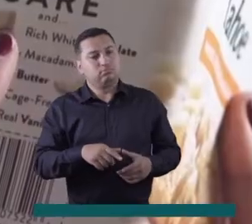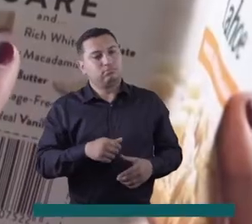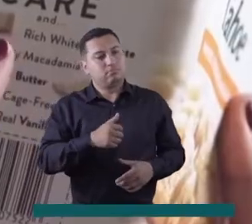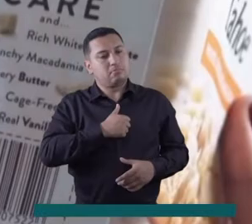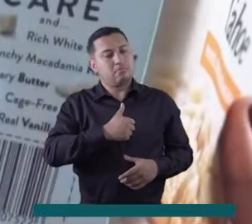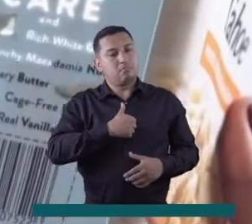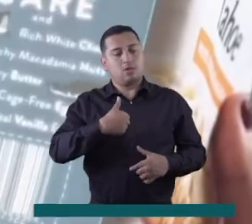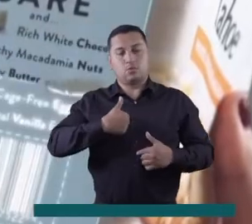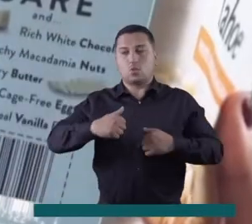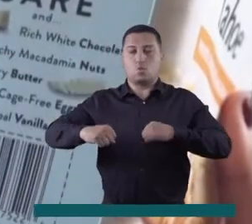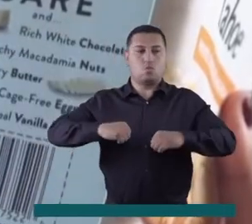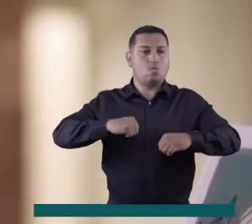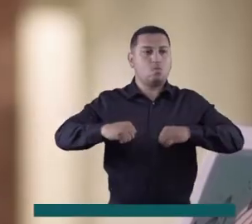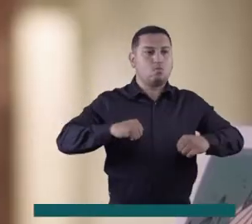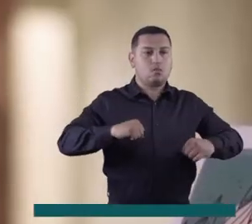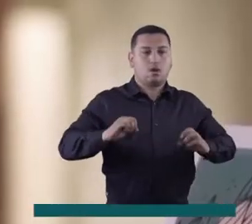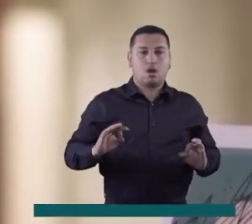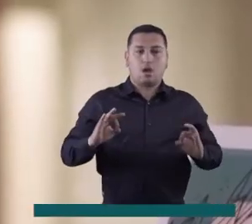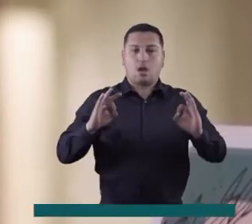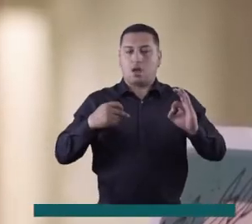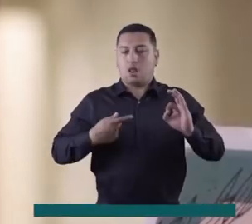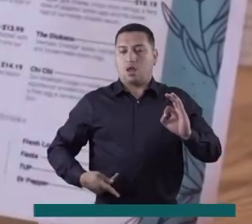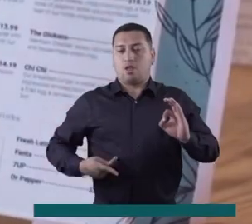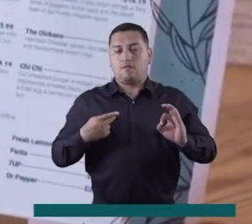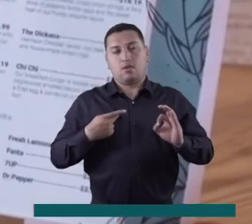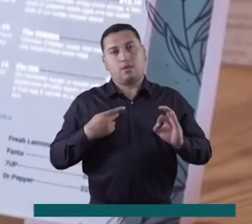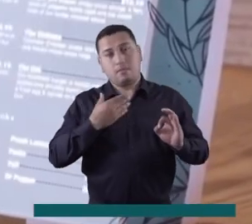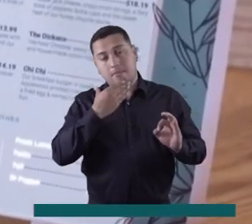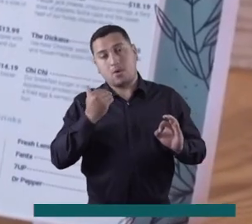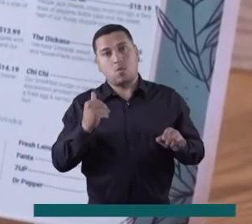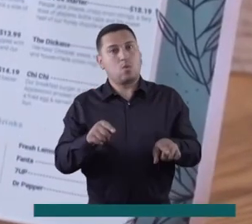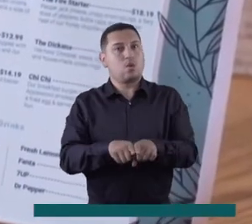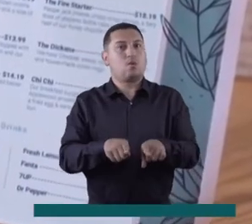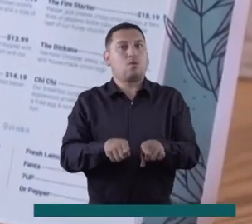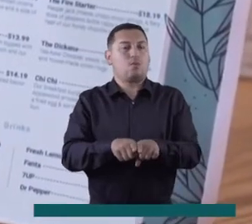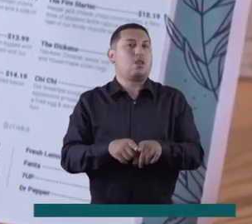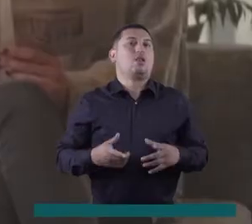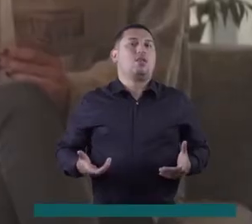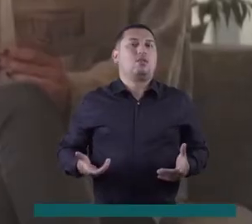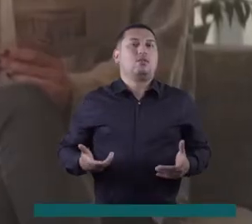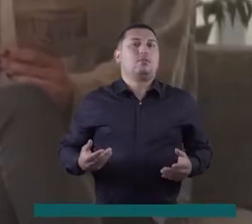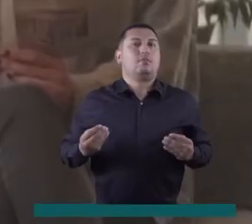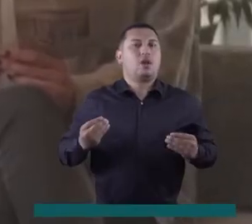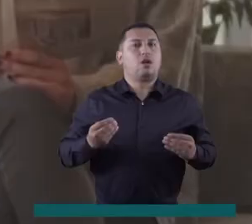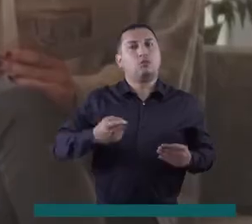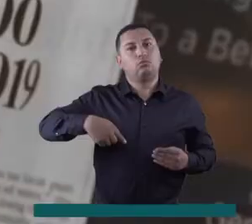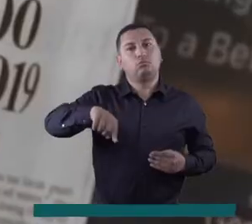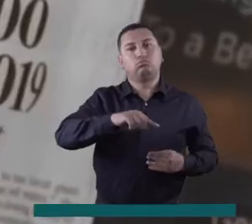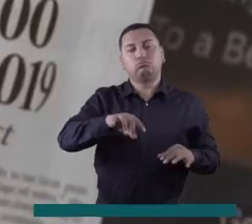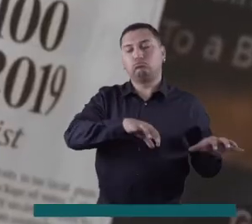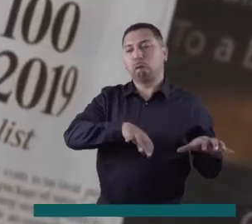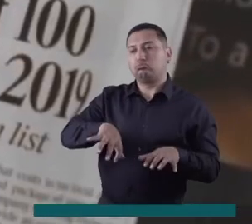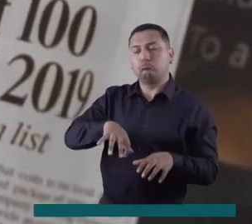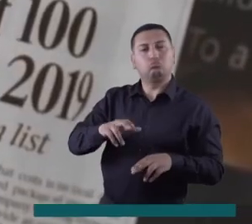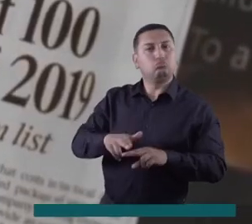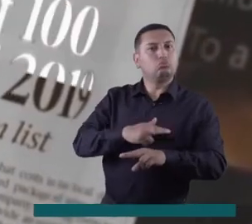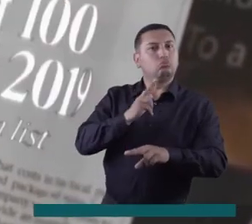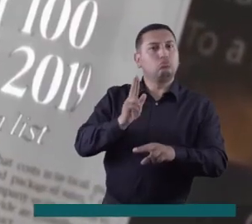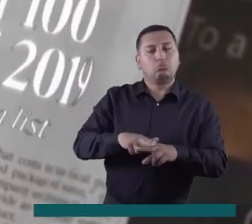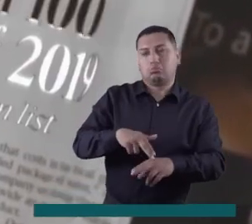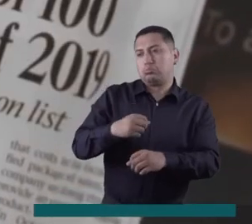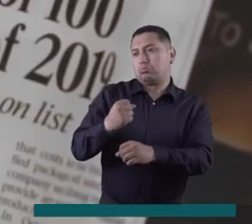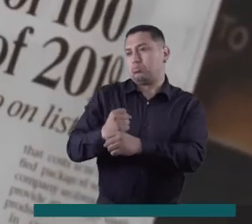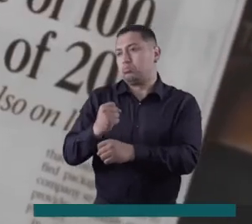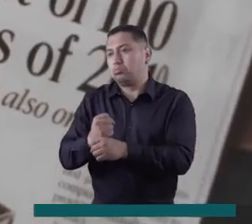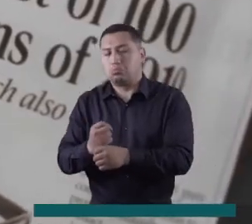mayor independencia, una autonomía y un mejoramiento en su calidad de vida para que puedan realizar sus diferentes funciones como